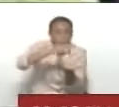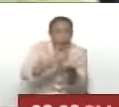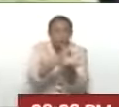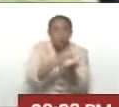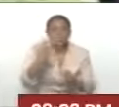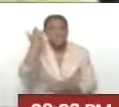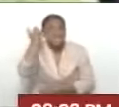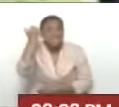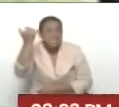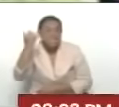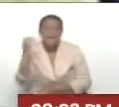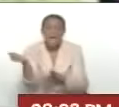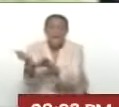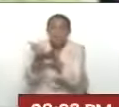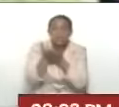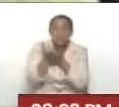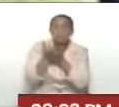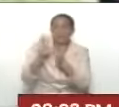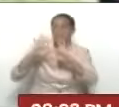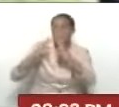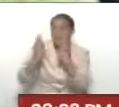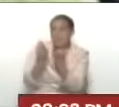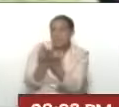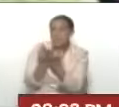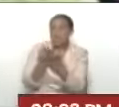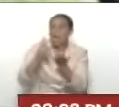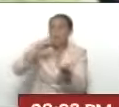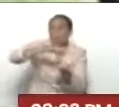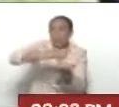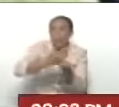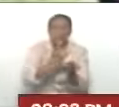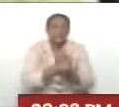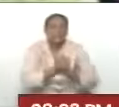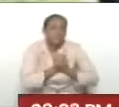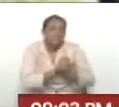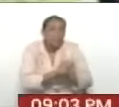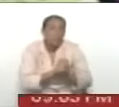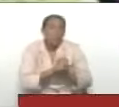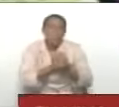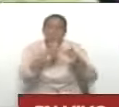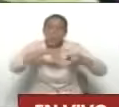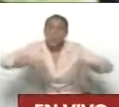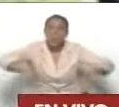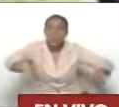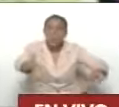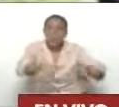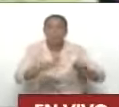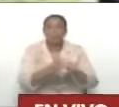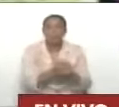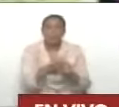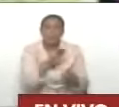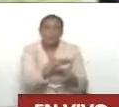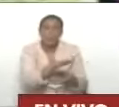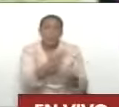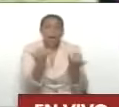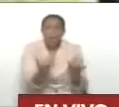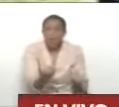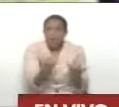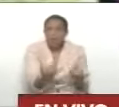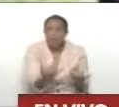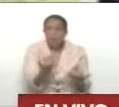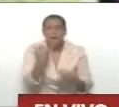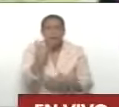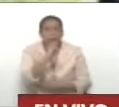Surgió con la ayuda de familiares, donde sembramos con amor en tierras venezolanas. Ahorita